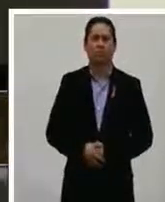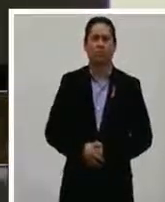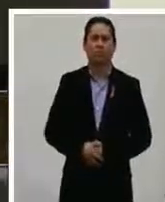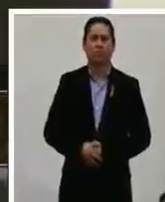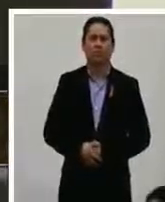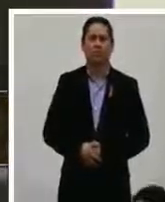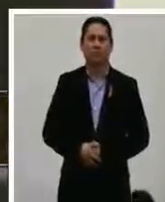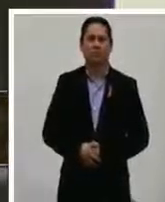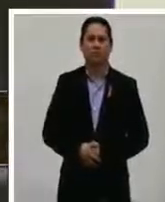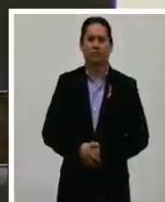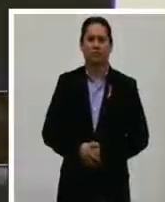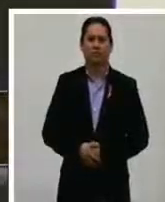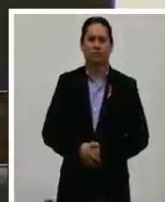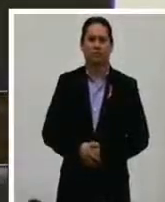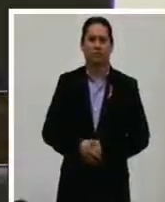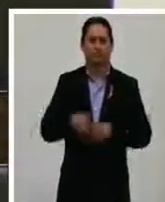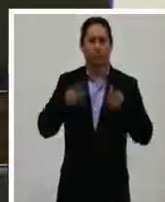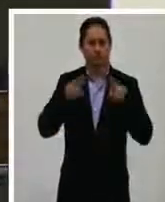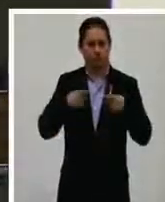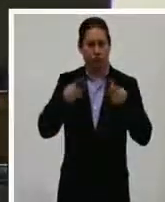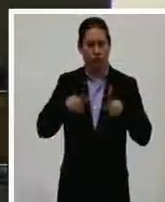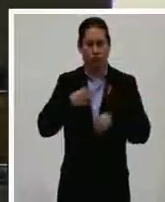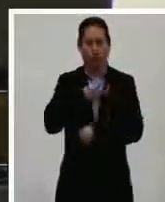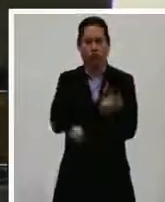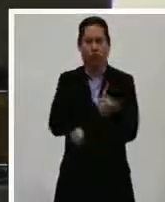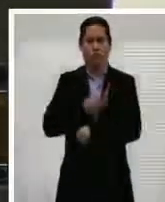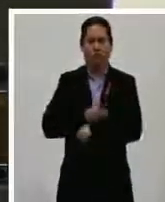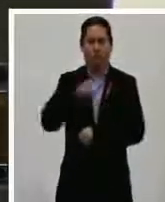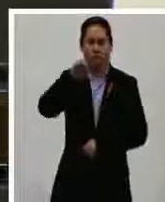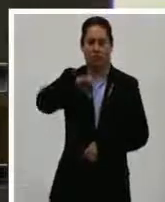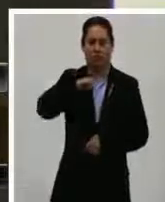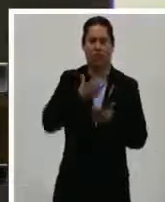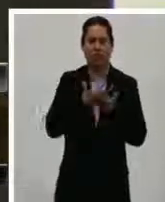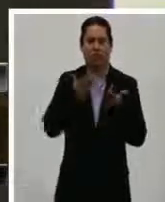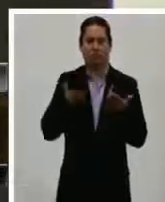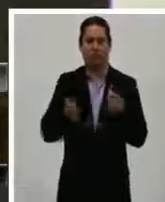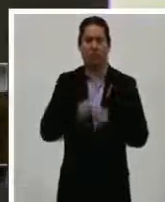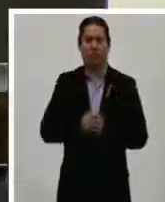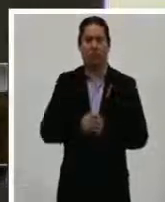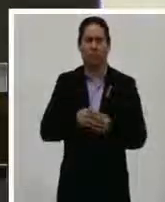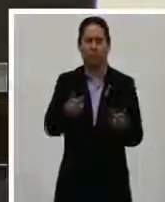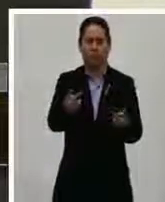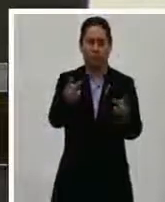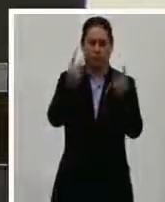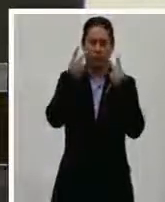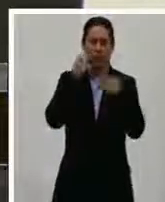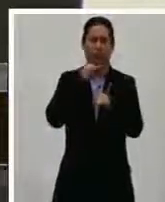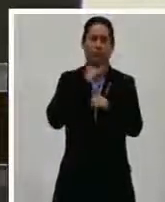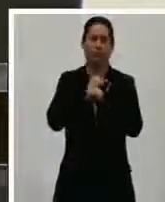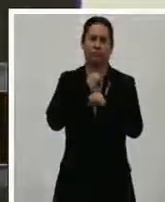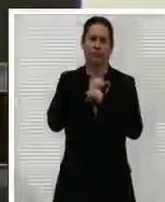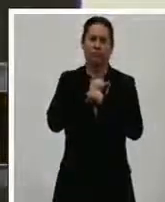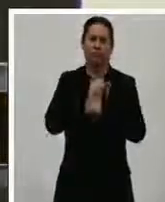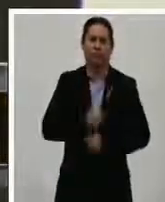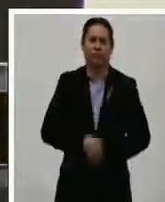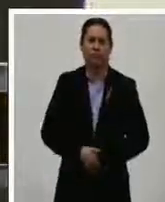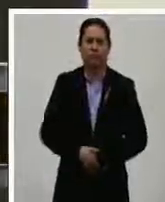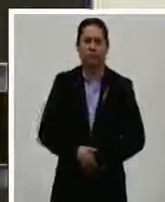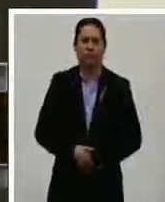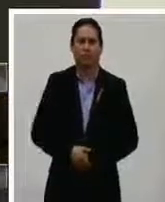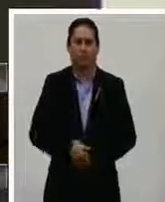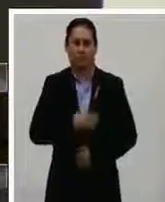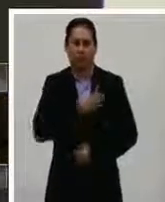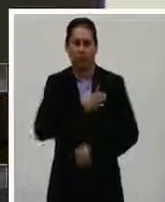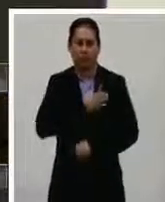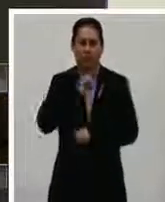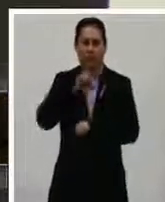ciudadanía y medios de comunicación que nos acompañan a través de las plataformas digitales muy